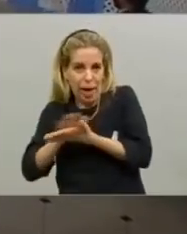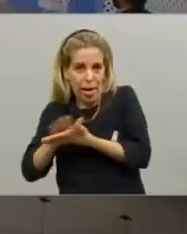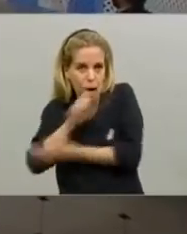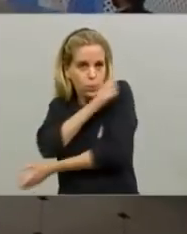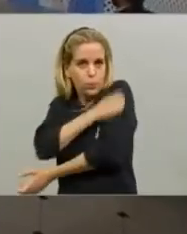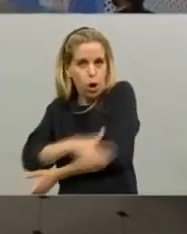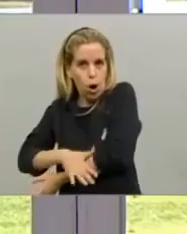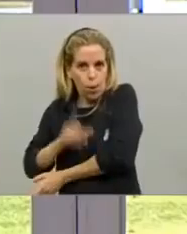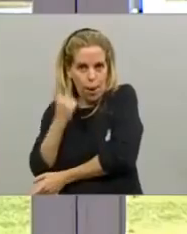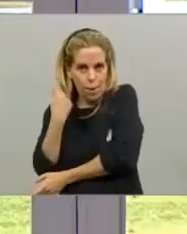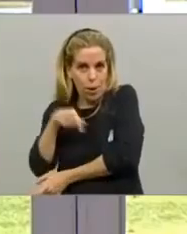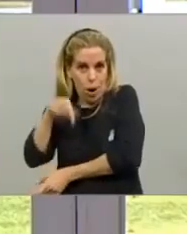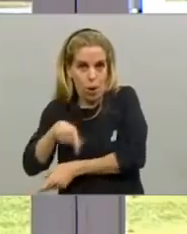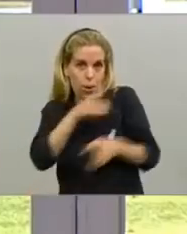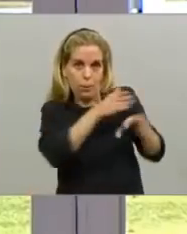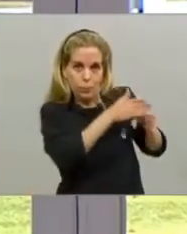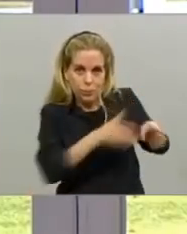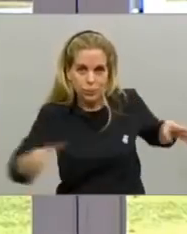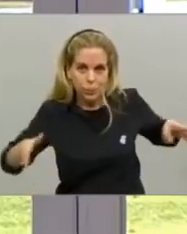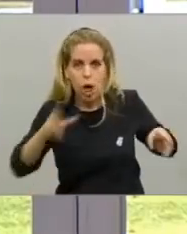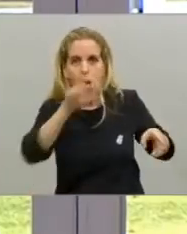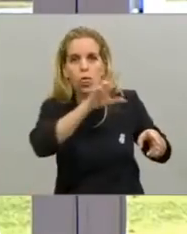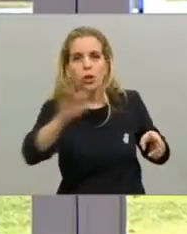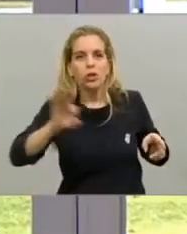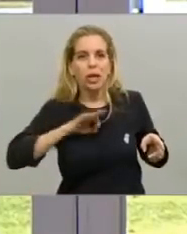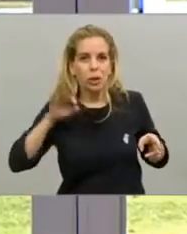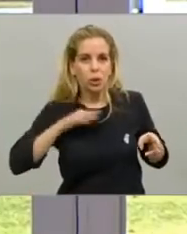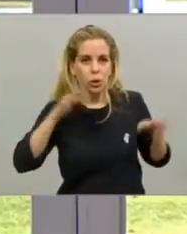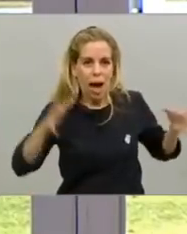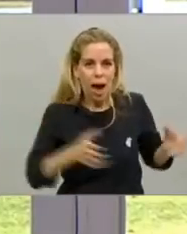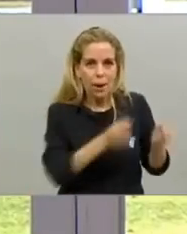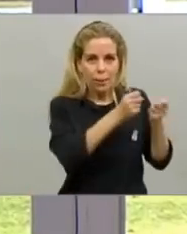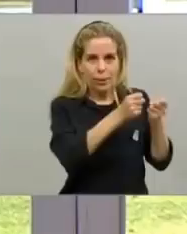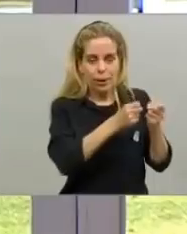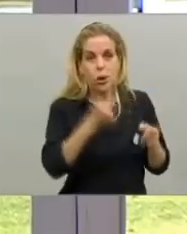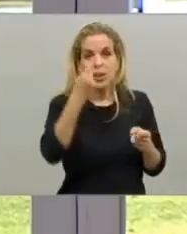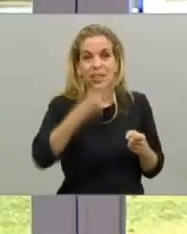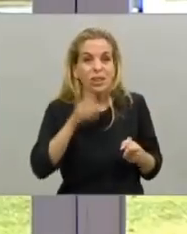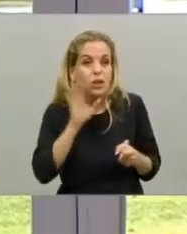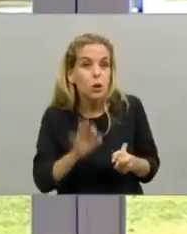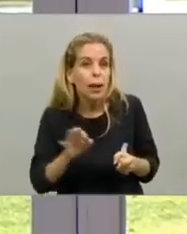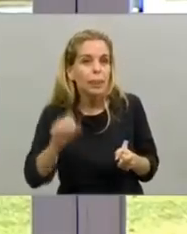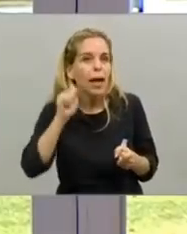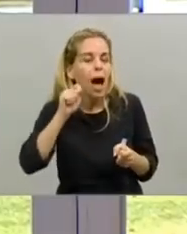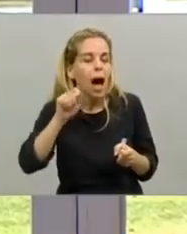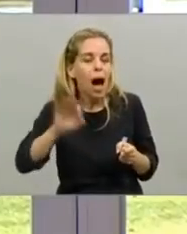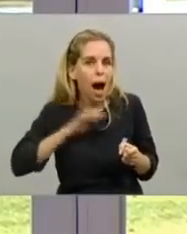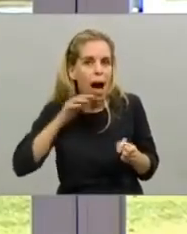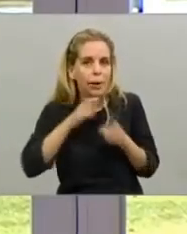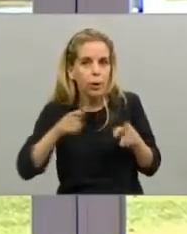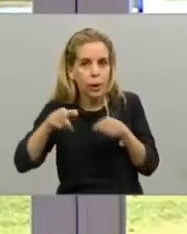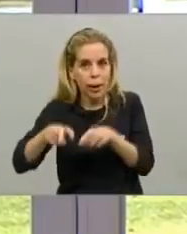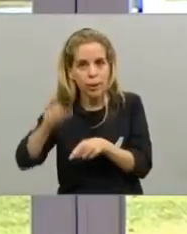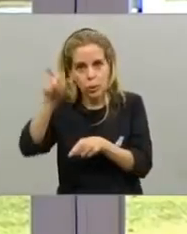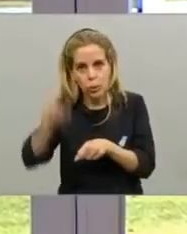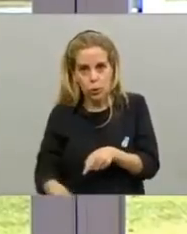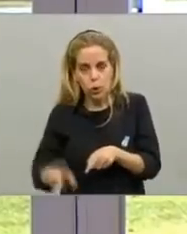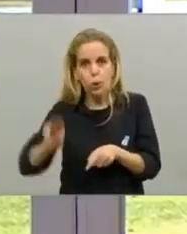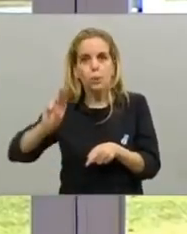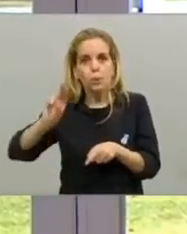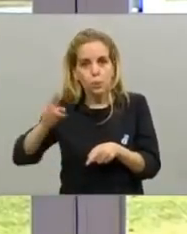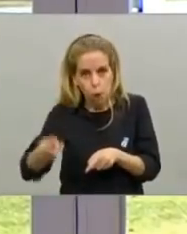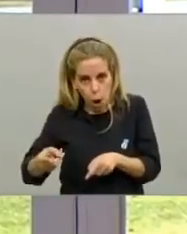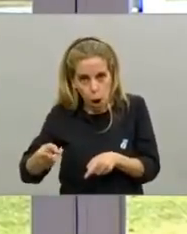Pero a 200 años de su nacimiento y a 150 años de su muerte, los argentinos lo